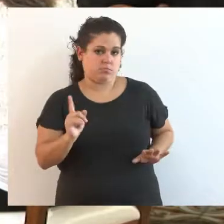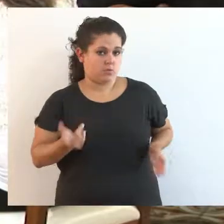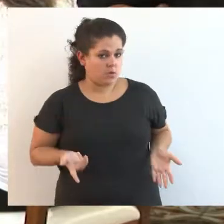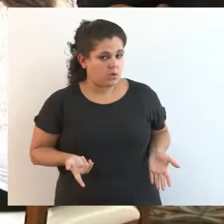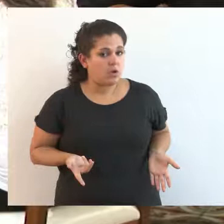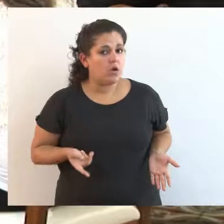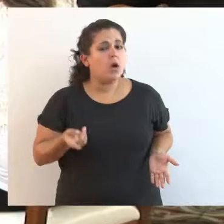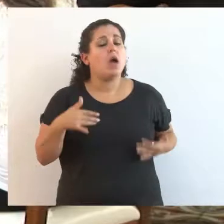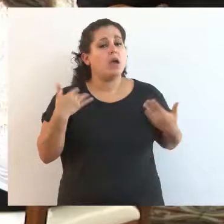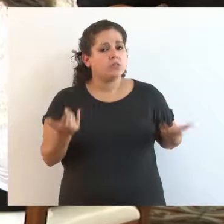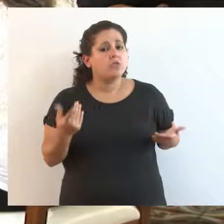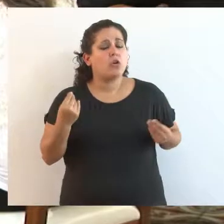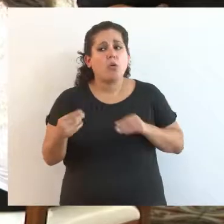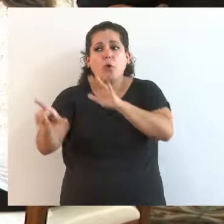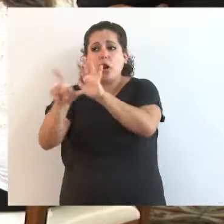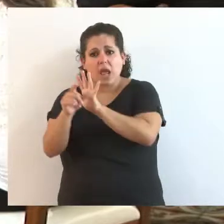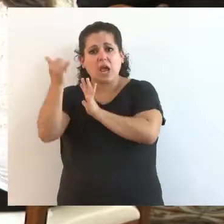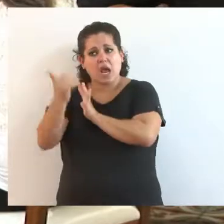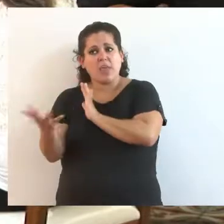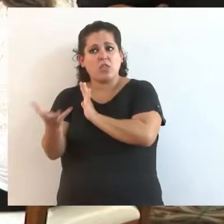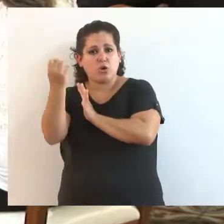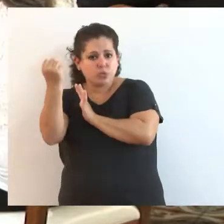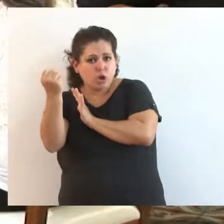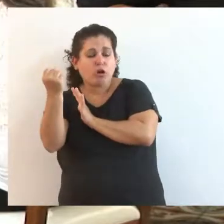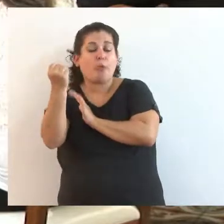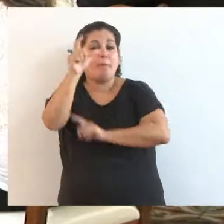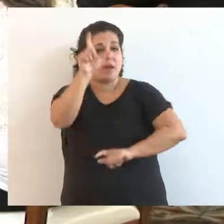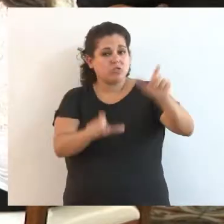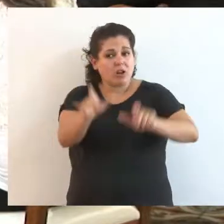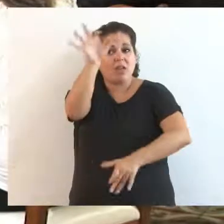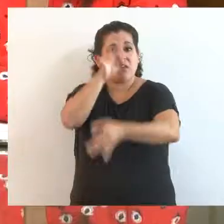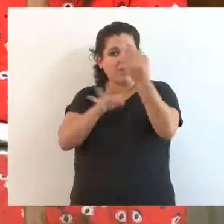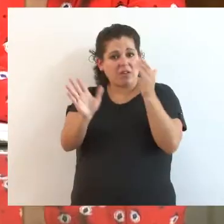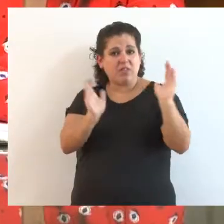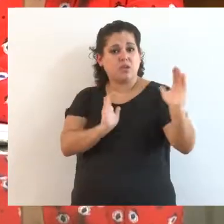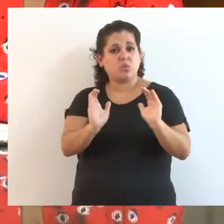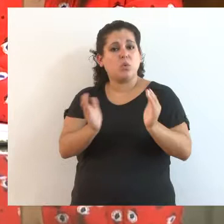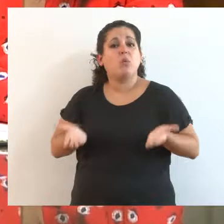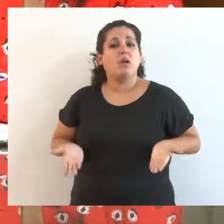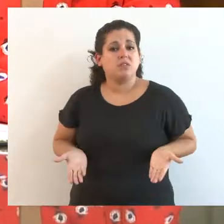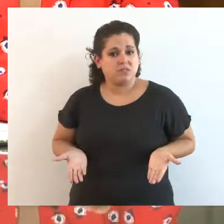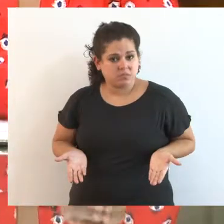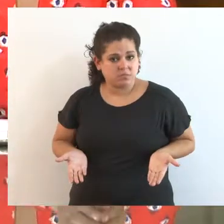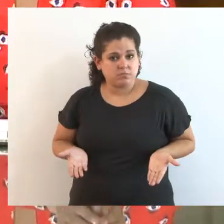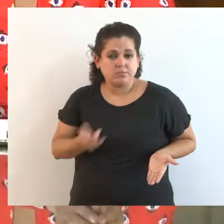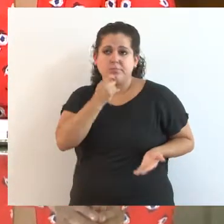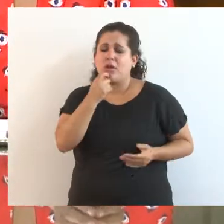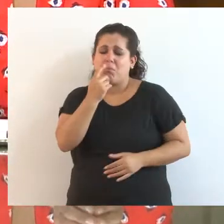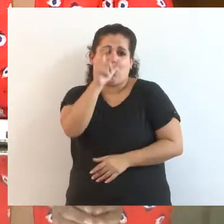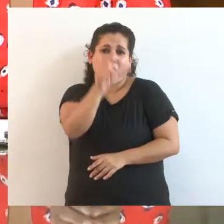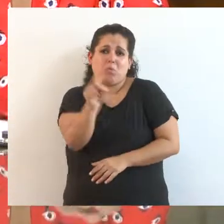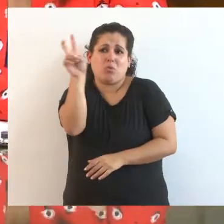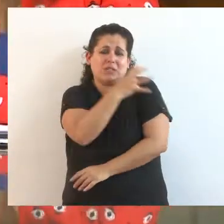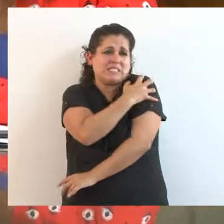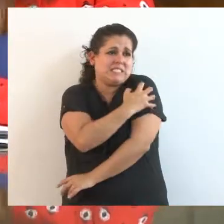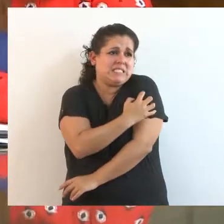¿cómo funciona esto al lado de una ley de adopción con personas que venden a sus chiquitos en estado